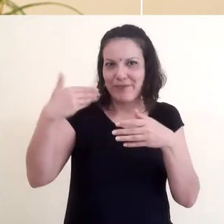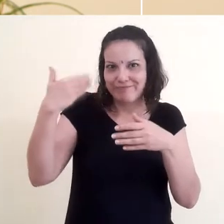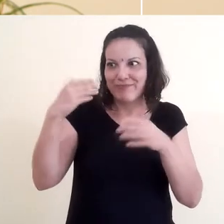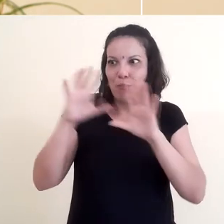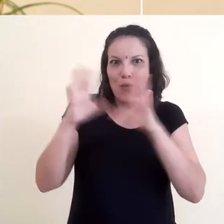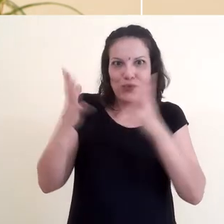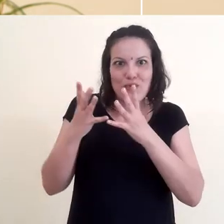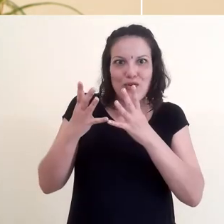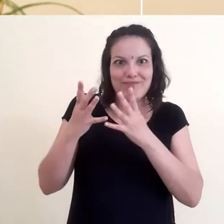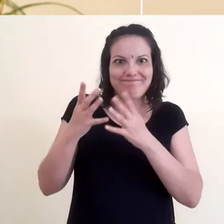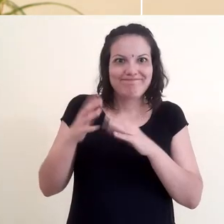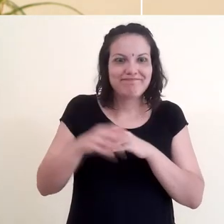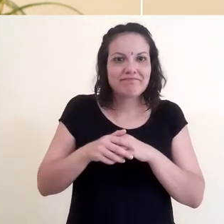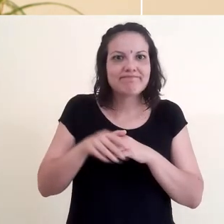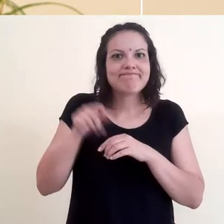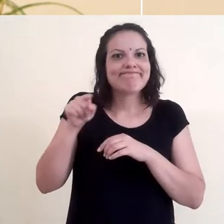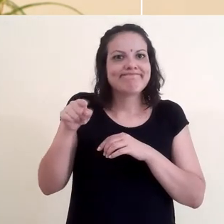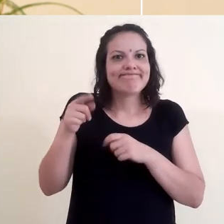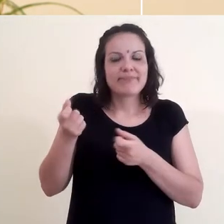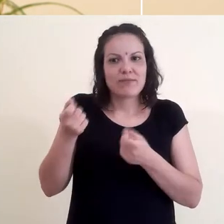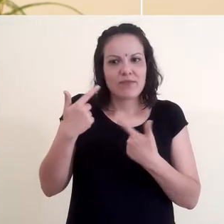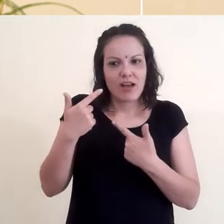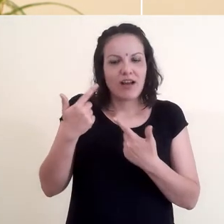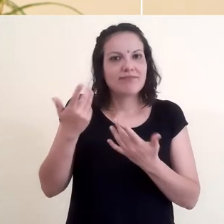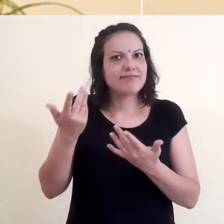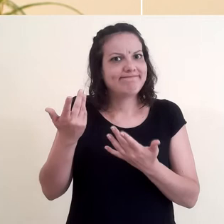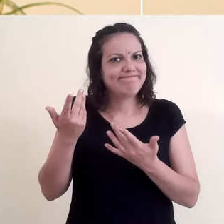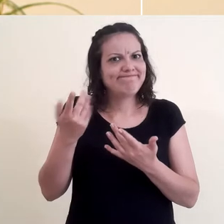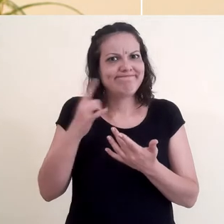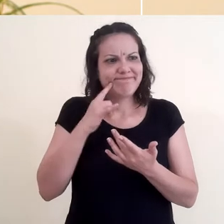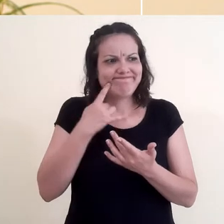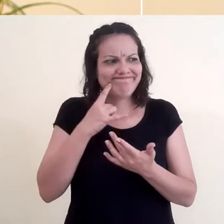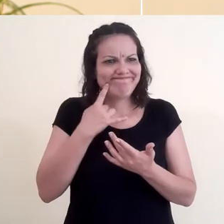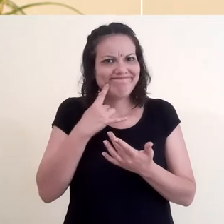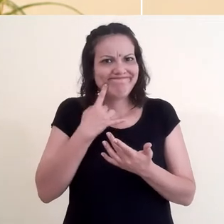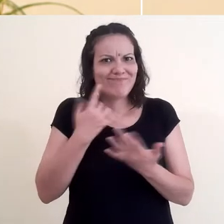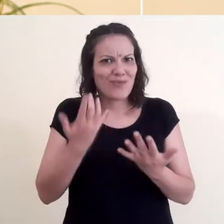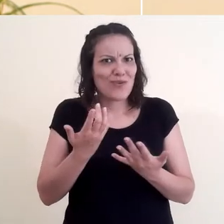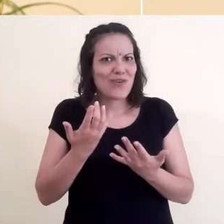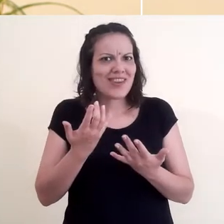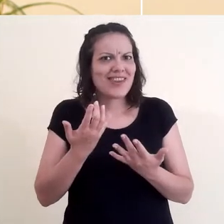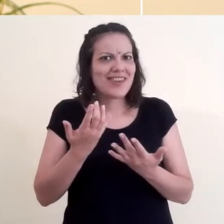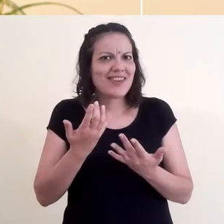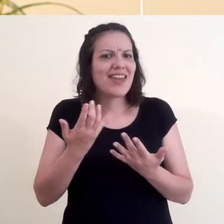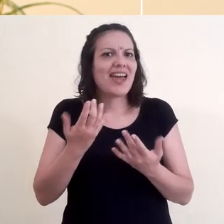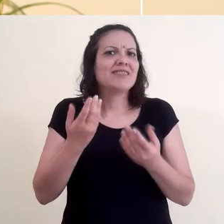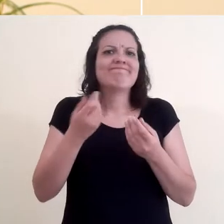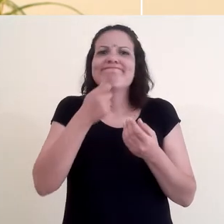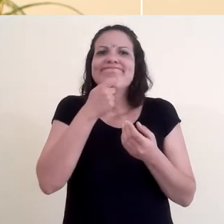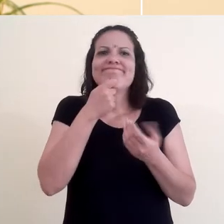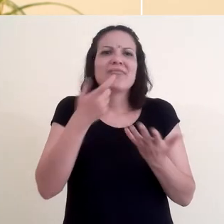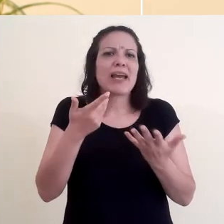mundial. Lógicamente vino a ponernos un poco en cierta incomodidad respecto a, bueno,